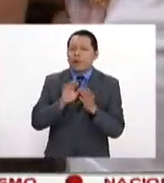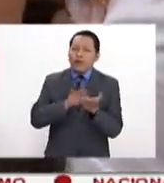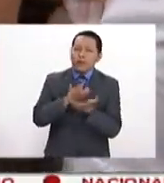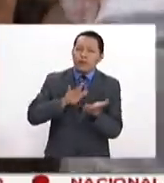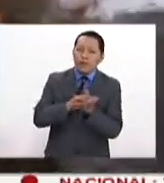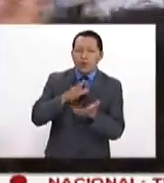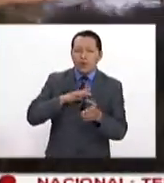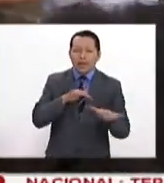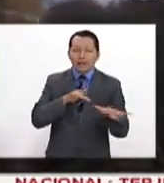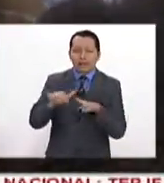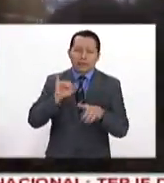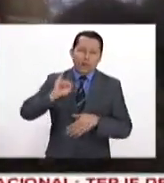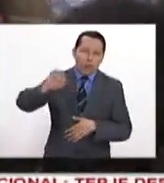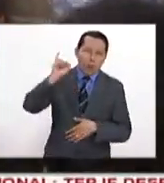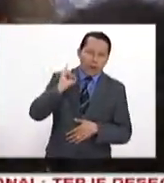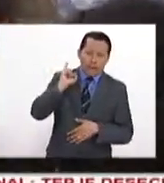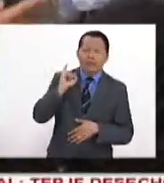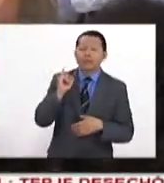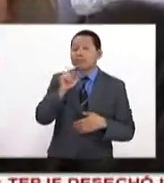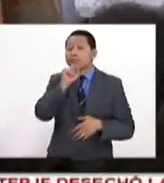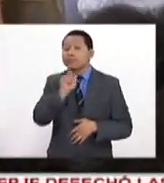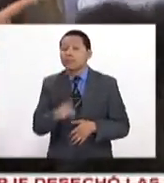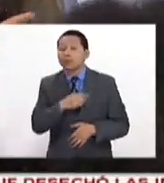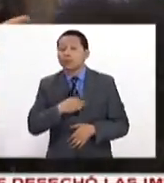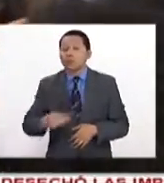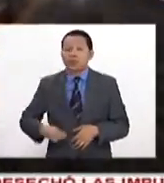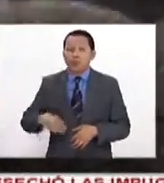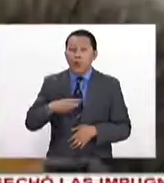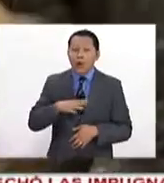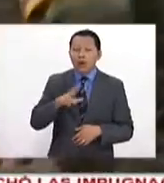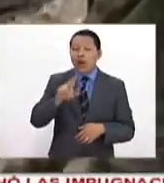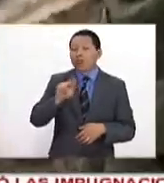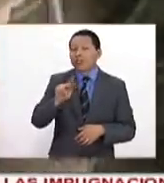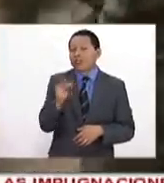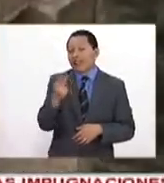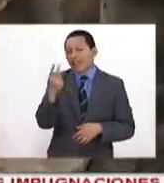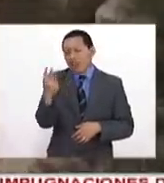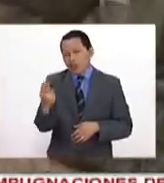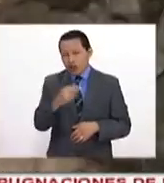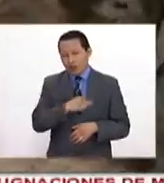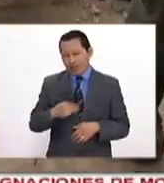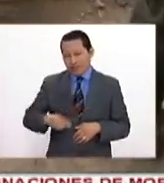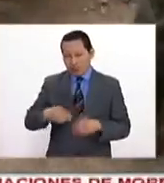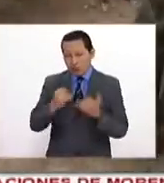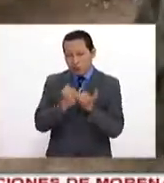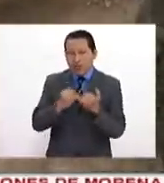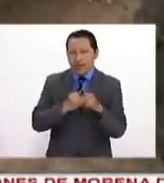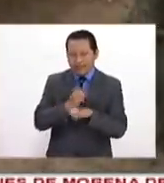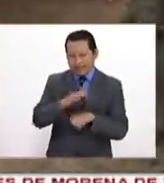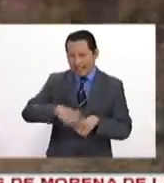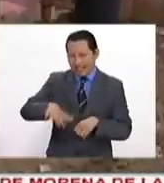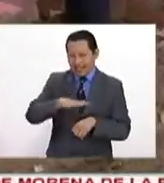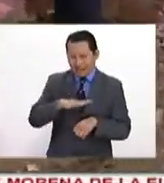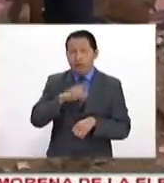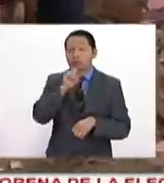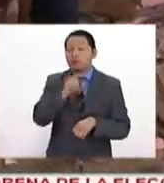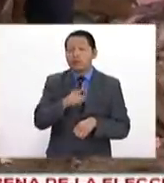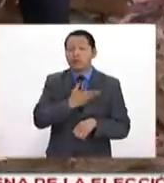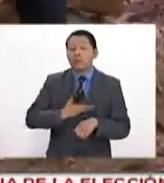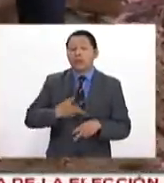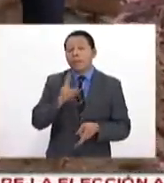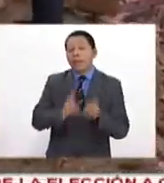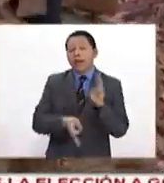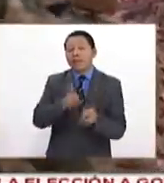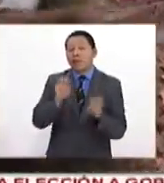del sismo del jueves pasado. En este municipio, uno de los más de 82 que resultaron afectados en el estado, el presidente platicó